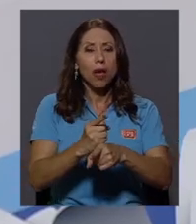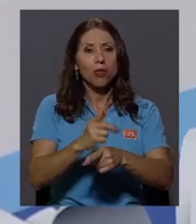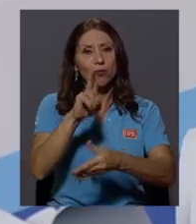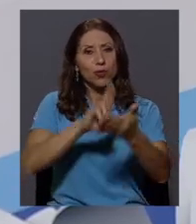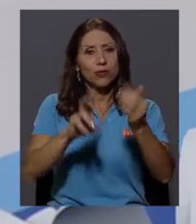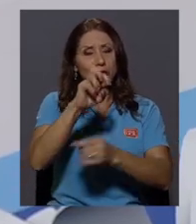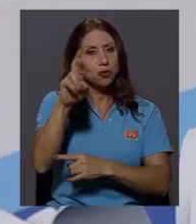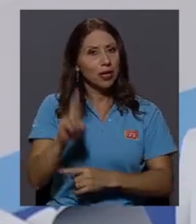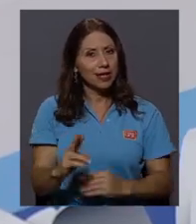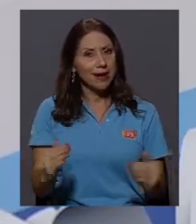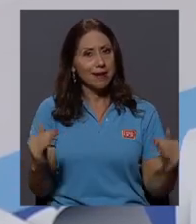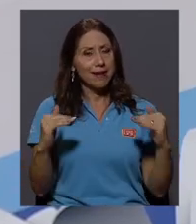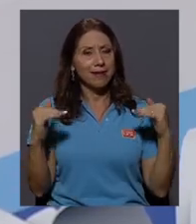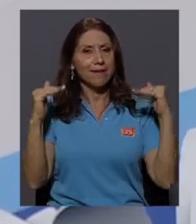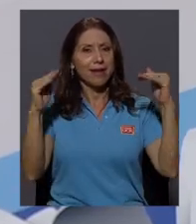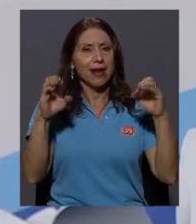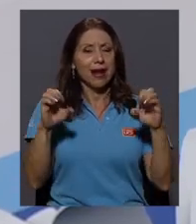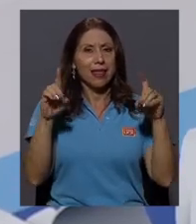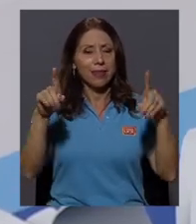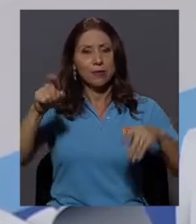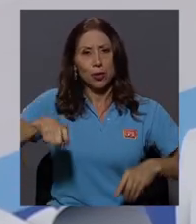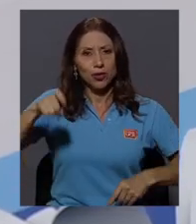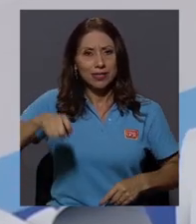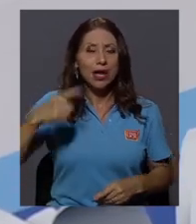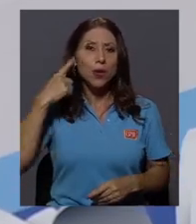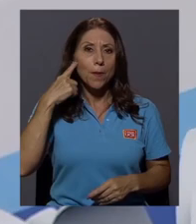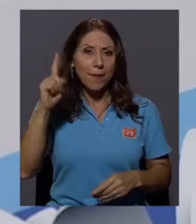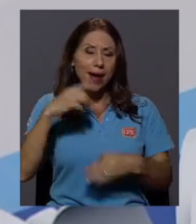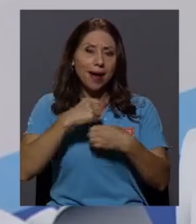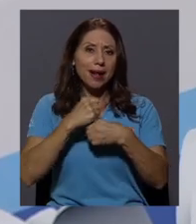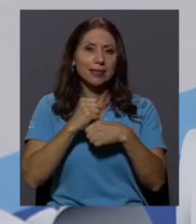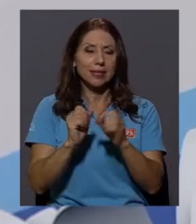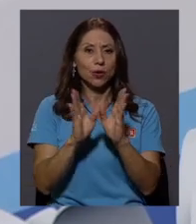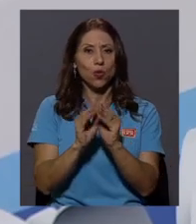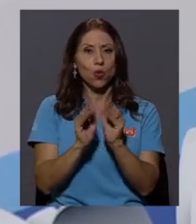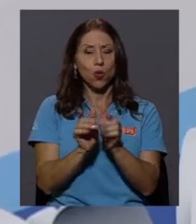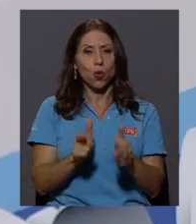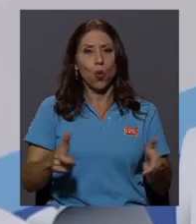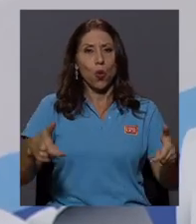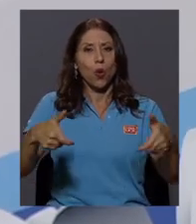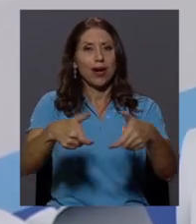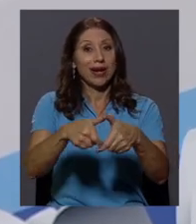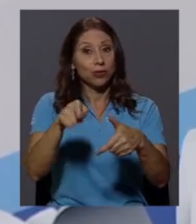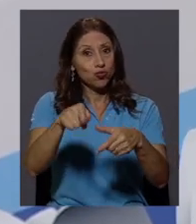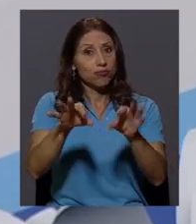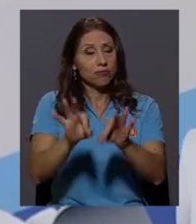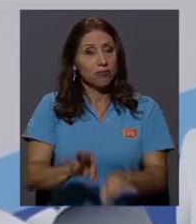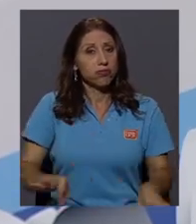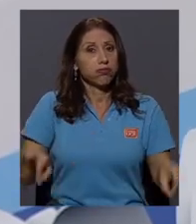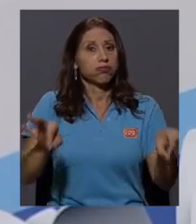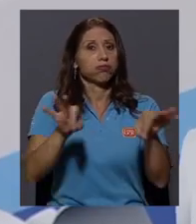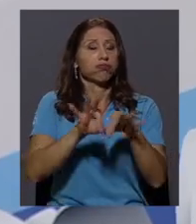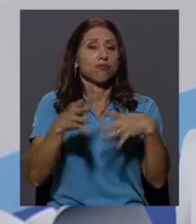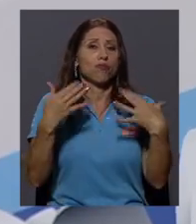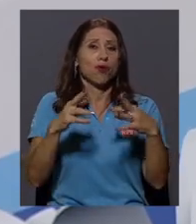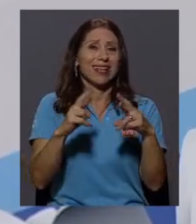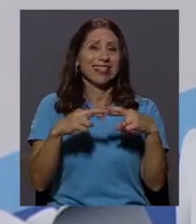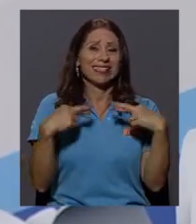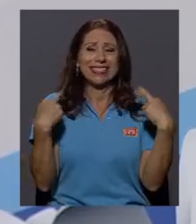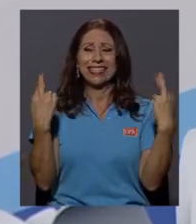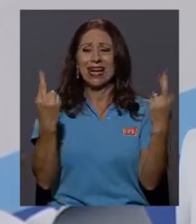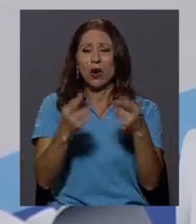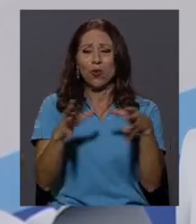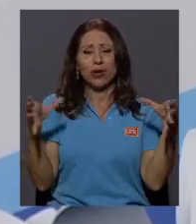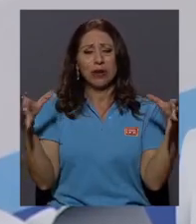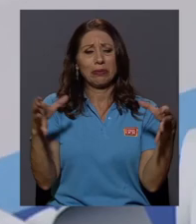el nivel académico necesario para hacer un congreso de esta magnitud pues reúne a más la asociación